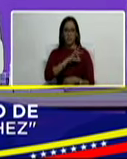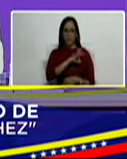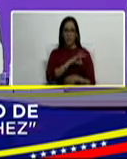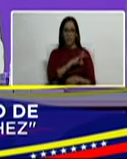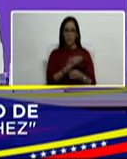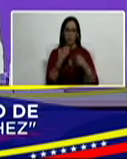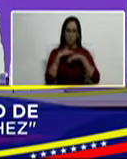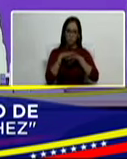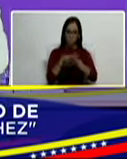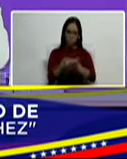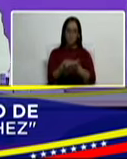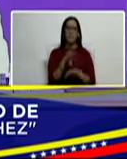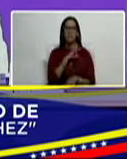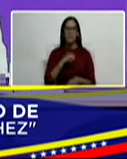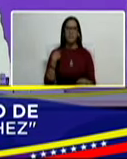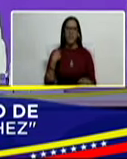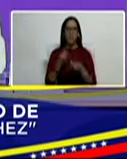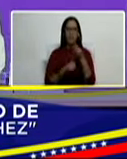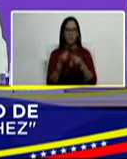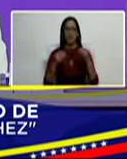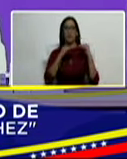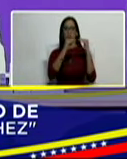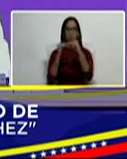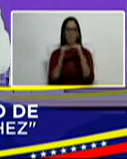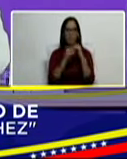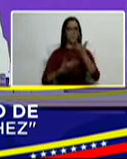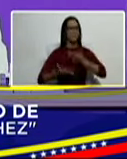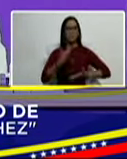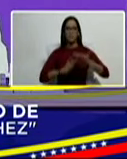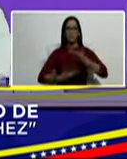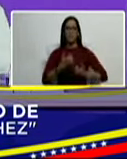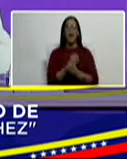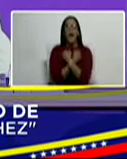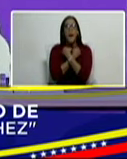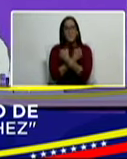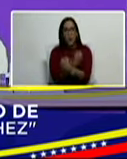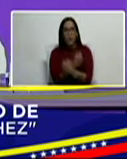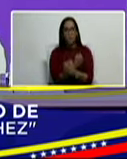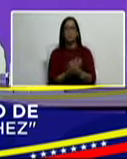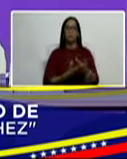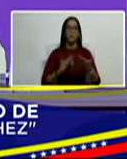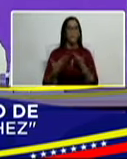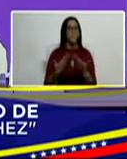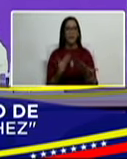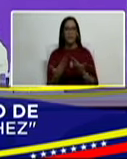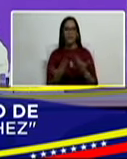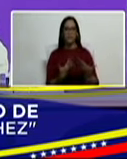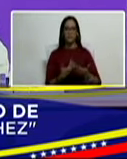socialismo que tiene que ser igualdad, solidaridad, amor, compartir,